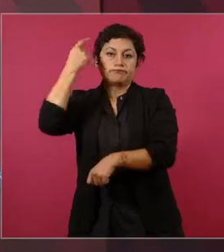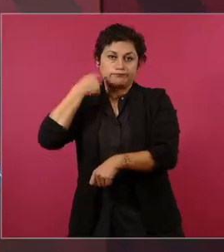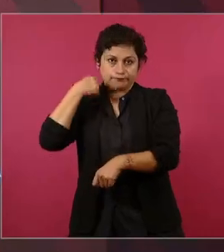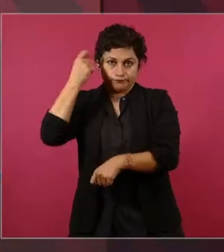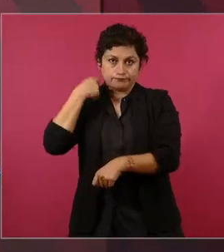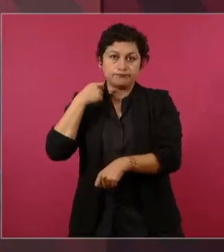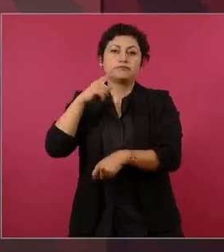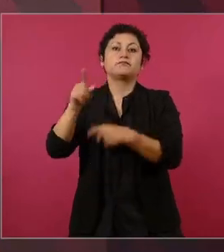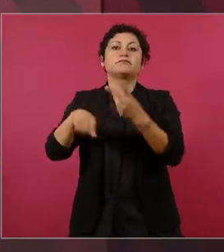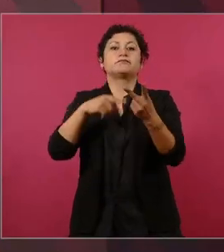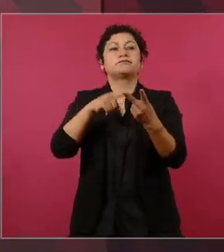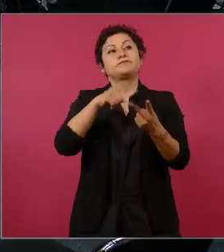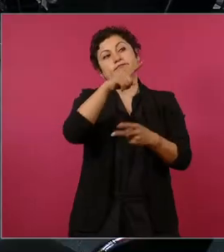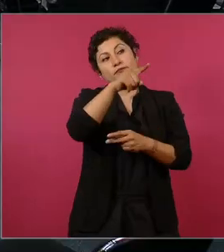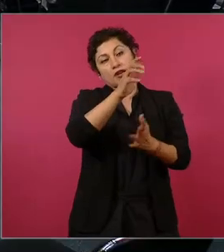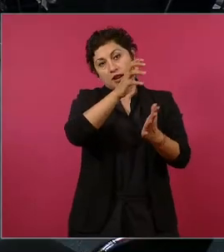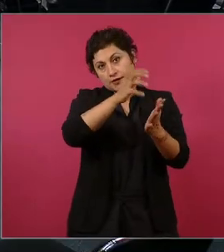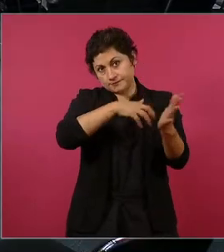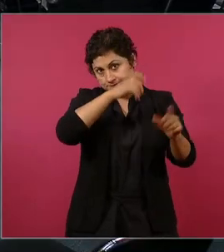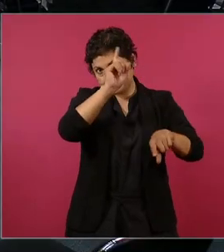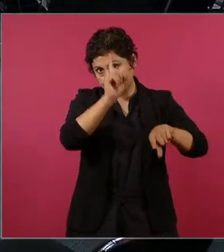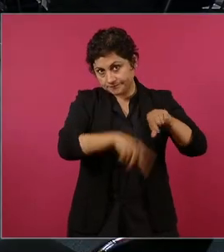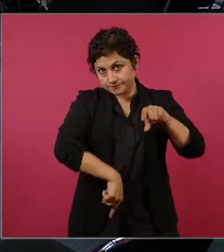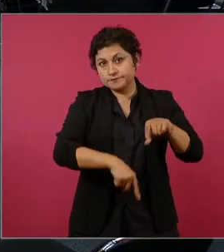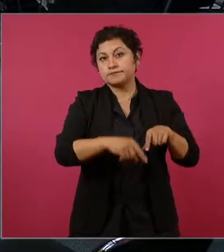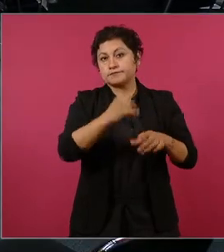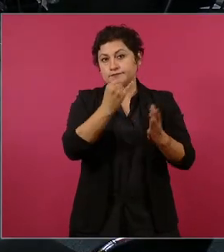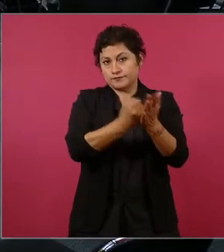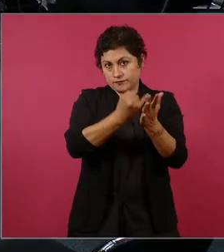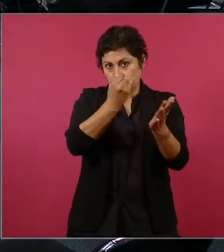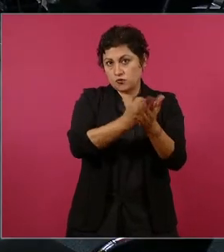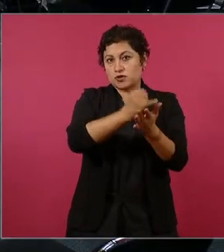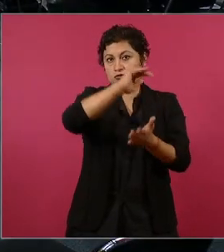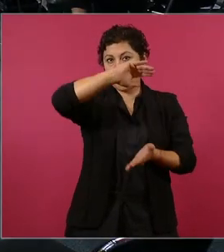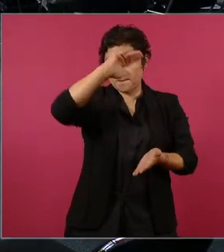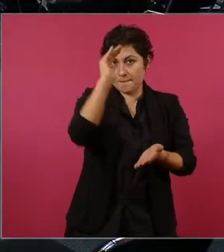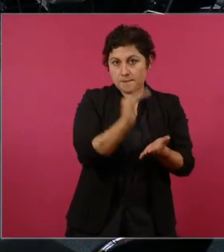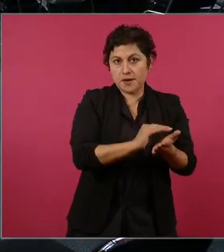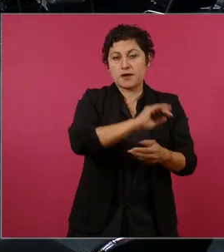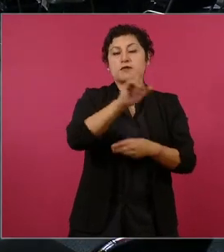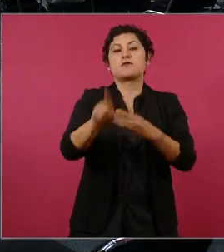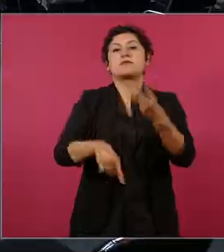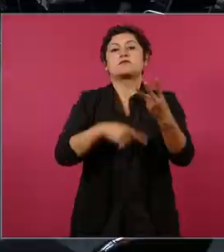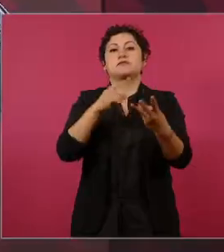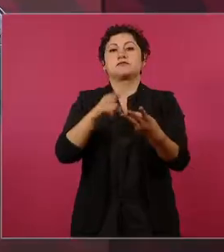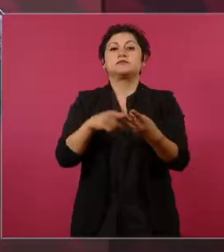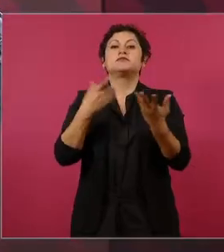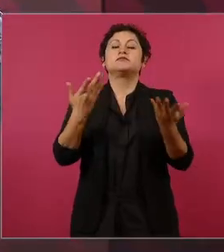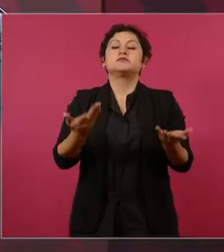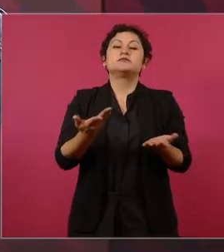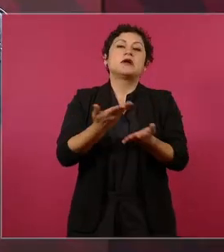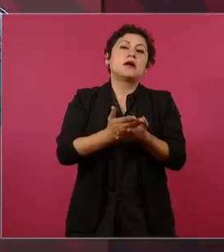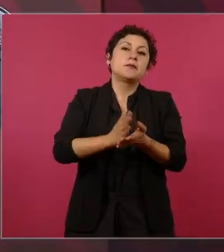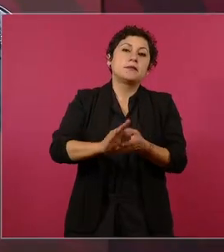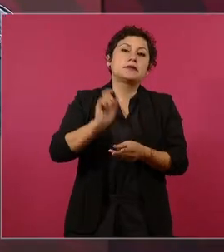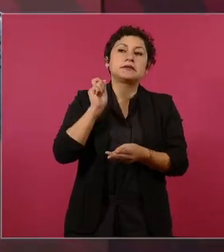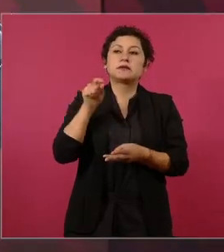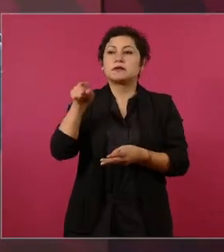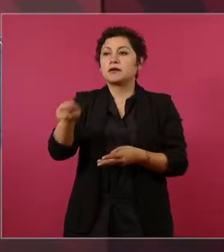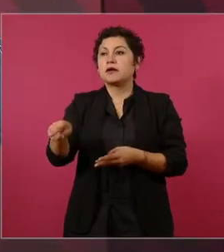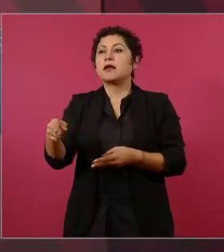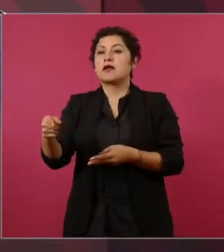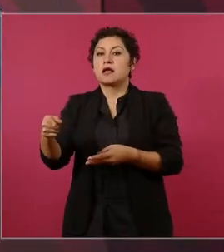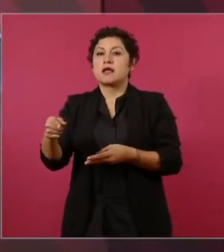bajar el cobro de las comisiones, pero de todas maneras era, se llegaba al 60. Si